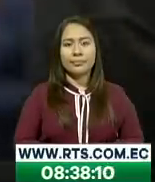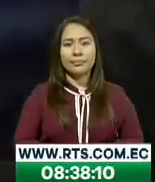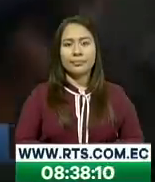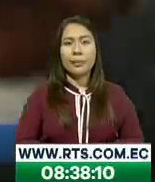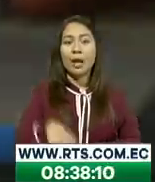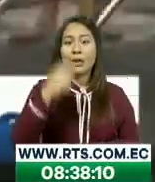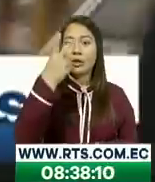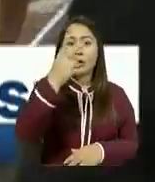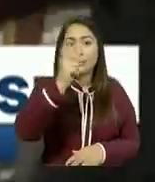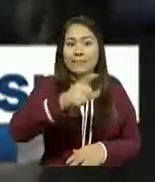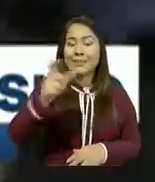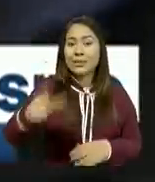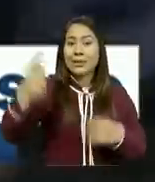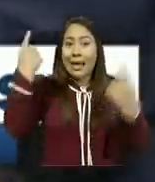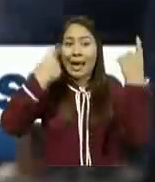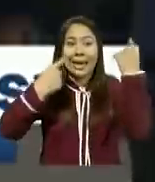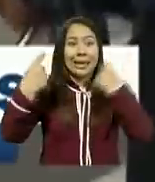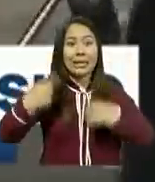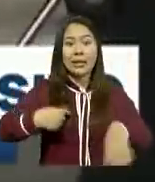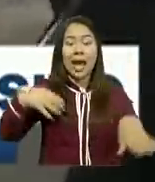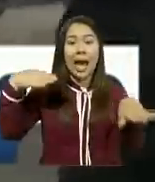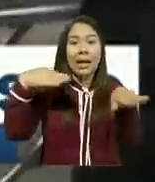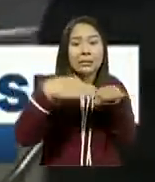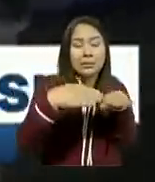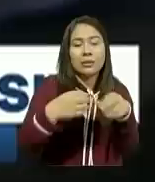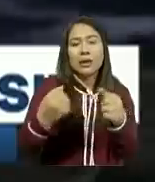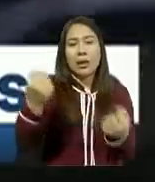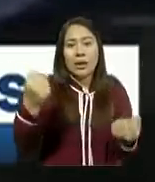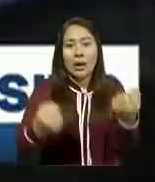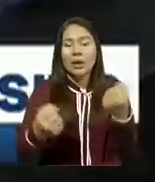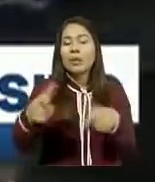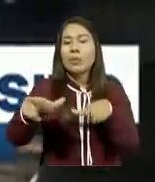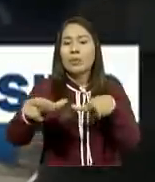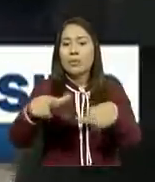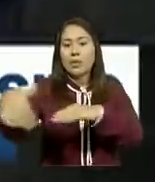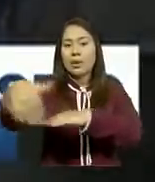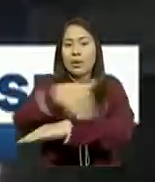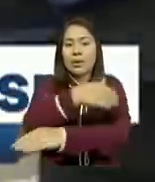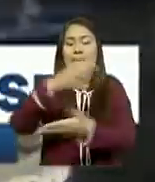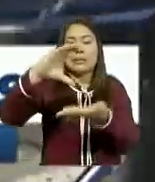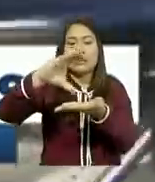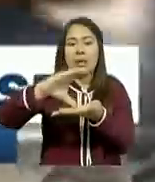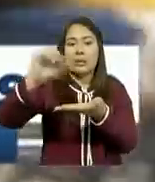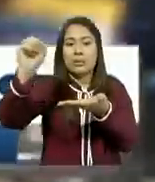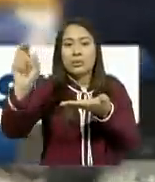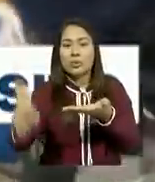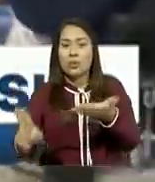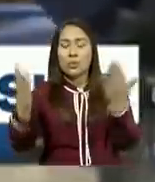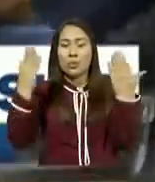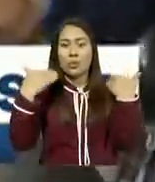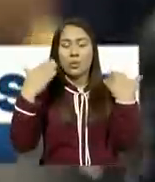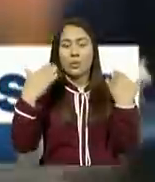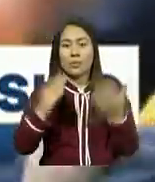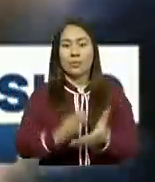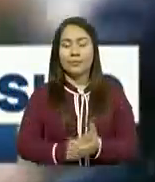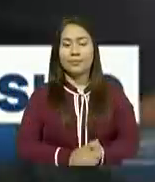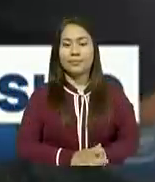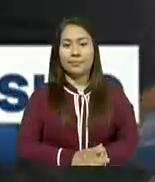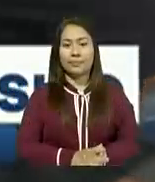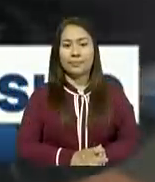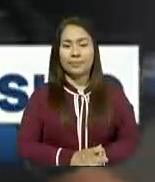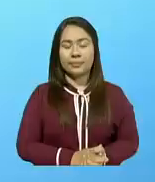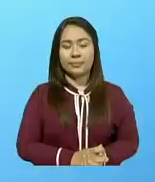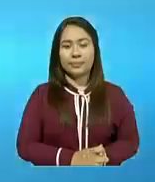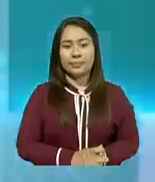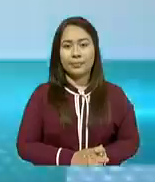Dos personas resultaron heridas en un accidente de tránsito registrado en el centro sur de la urbe.